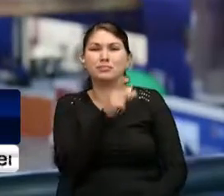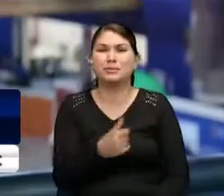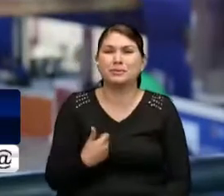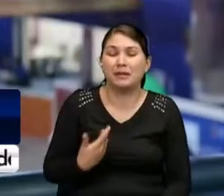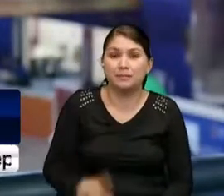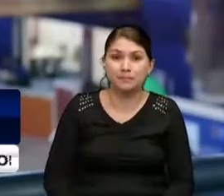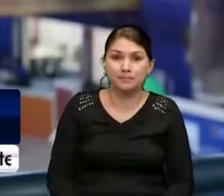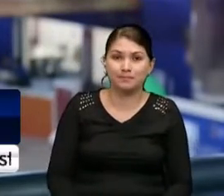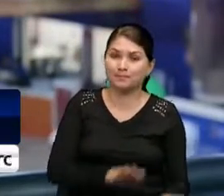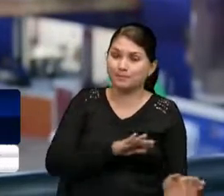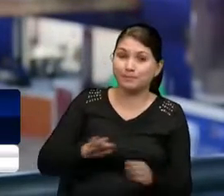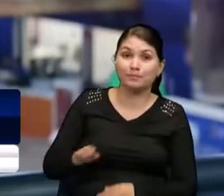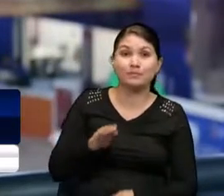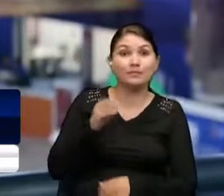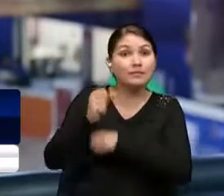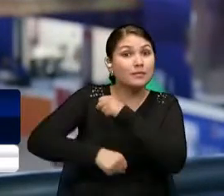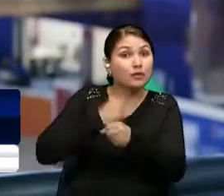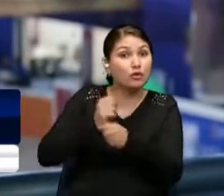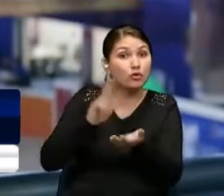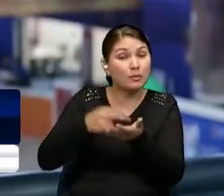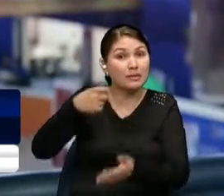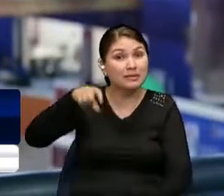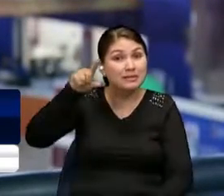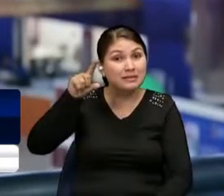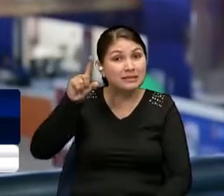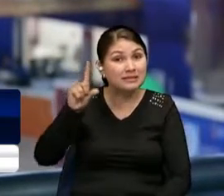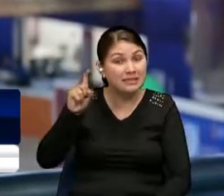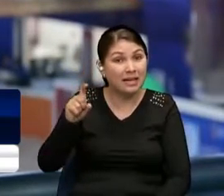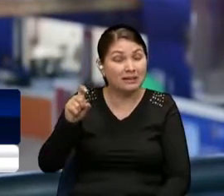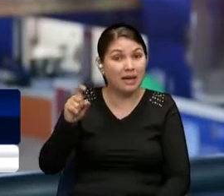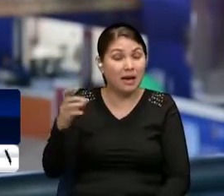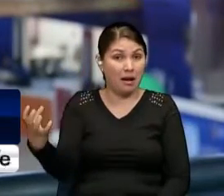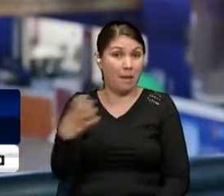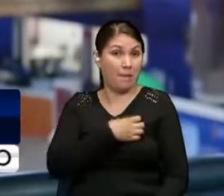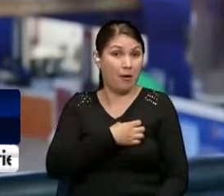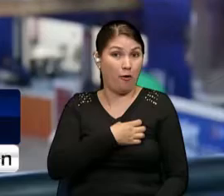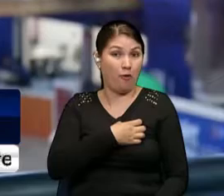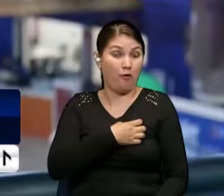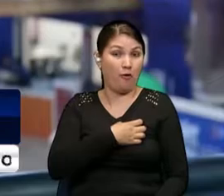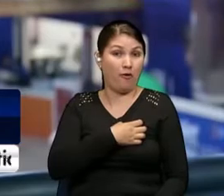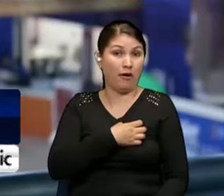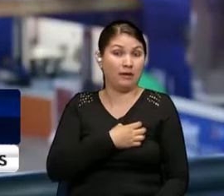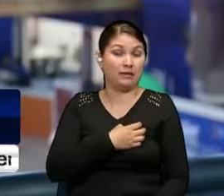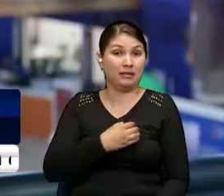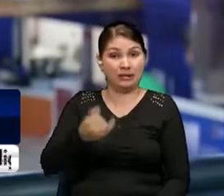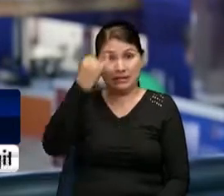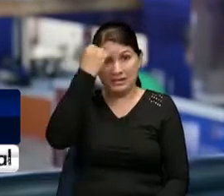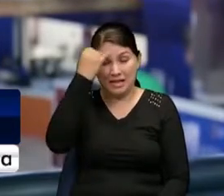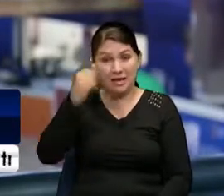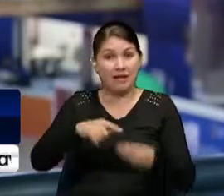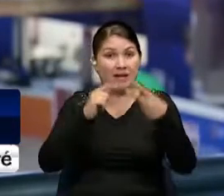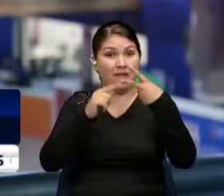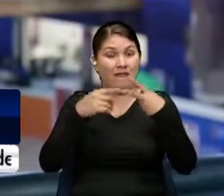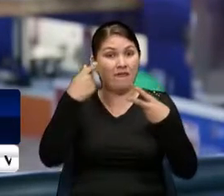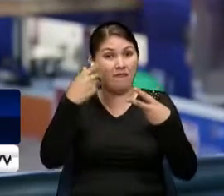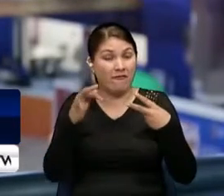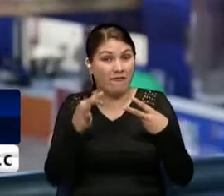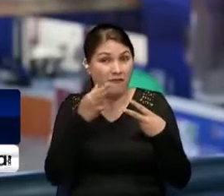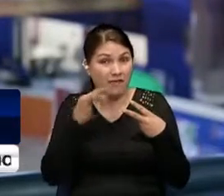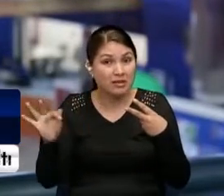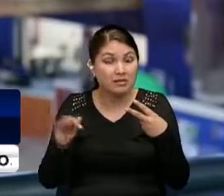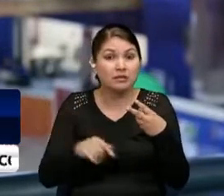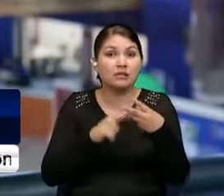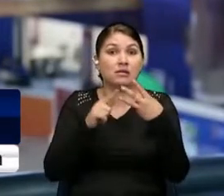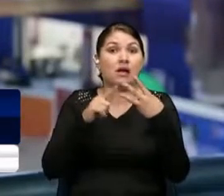desde el año 2006 cuando fue campeón el equipo de italia subcampeón francia y el tercer y cuarto puesto lo disputaron las selecciones de alemania